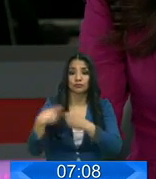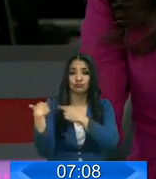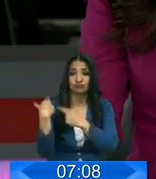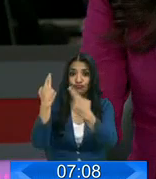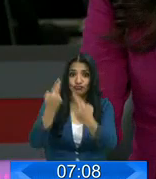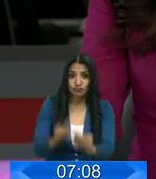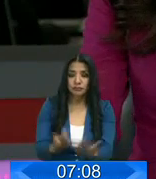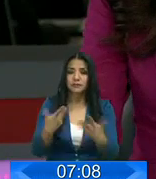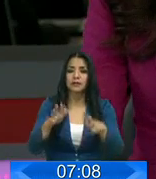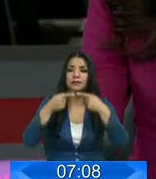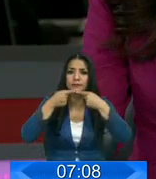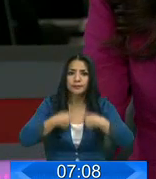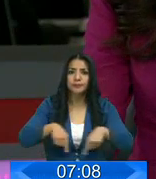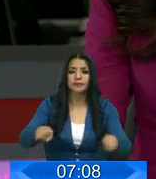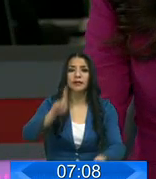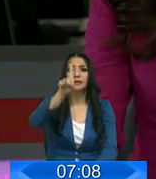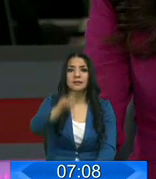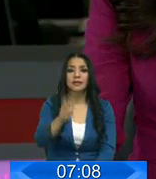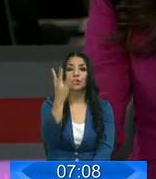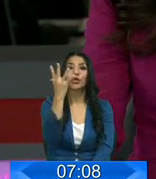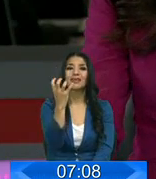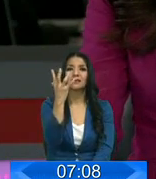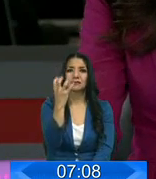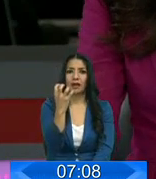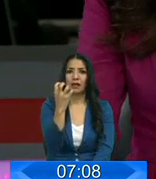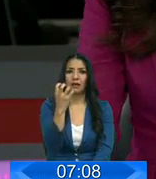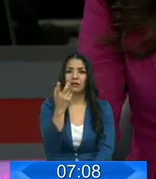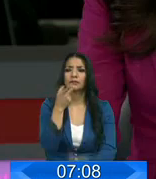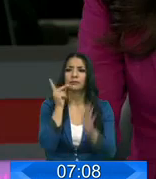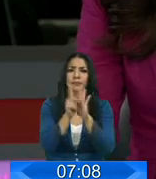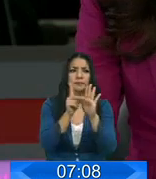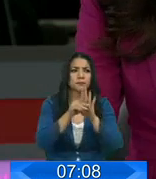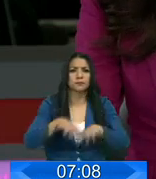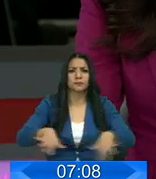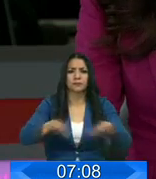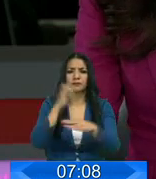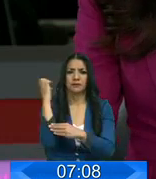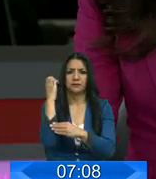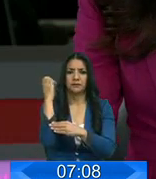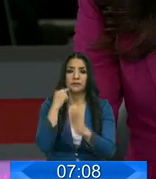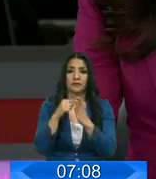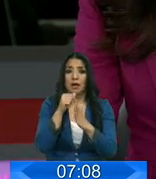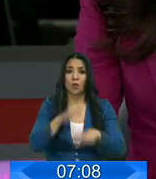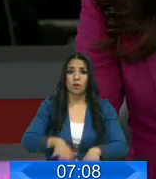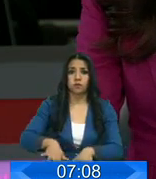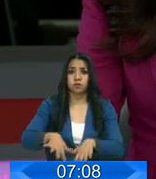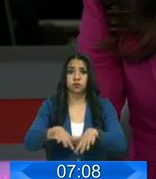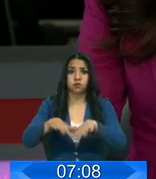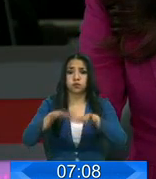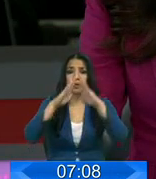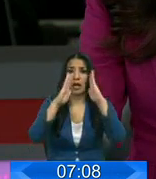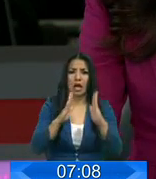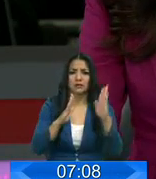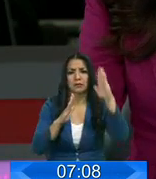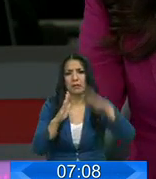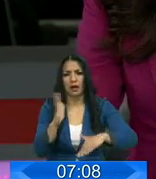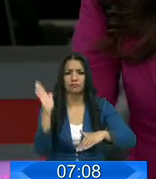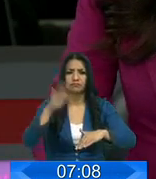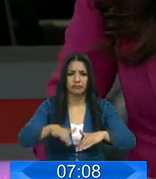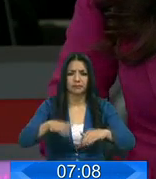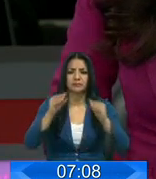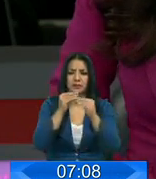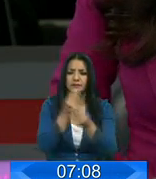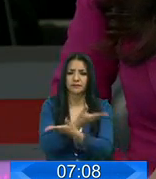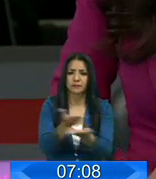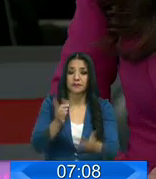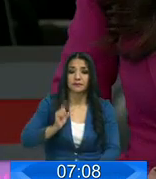ha reportado 115 eventos de emergencia. Entre estos están inundaciones y colapsos estructurales. Más detalles en la siguiente